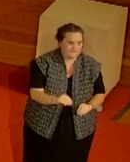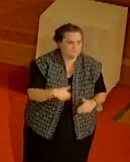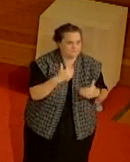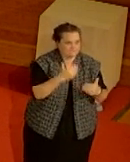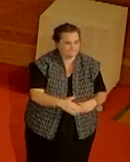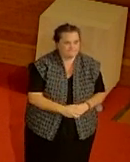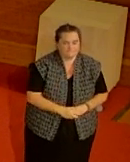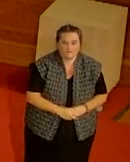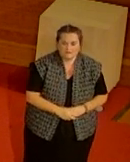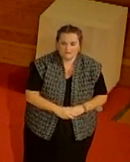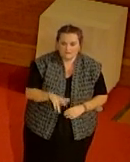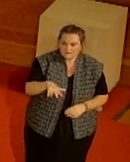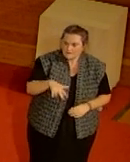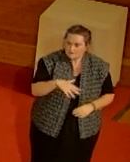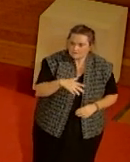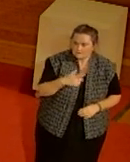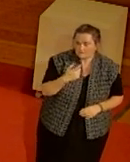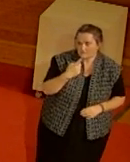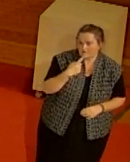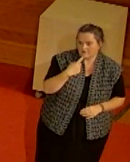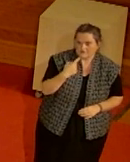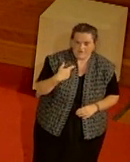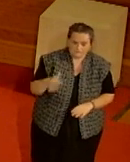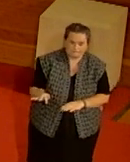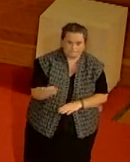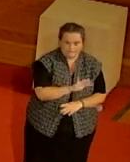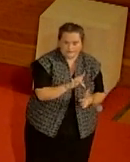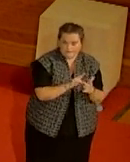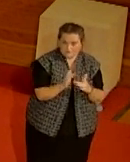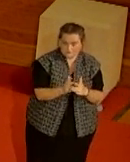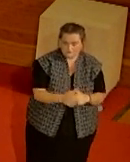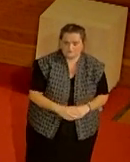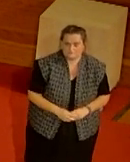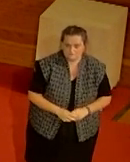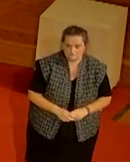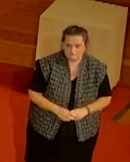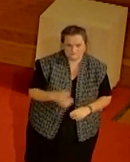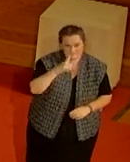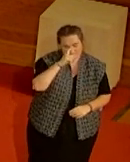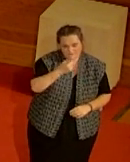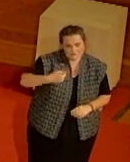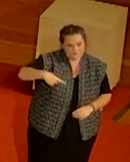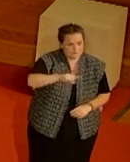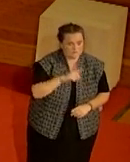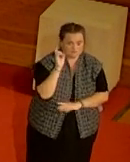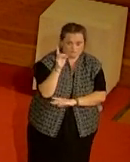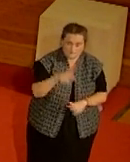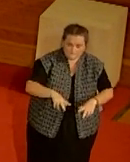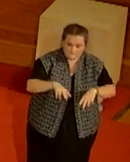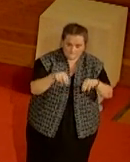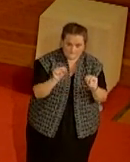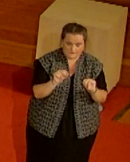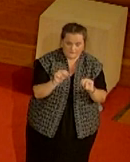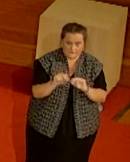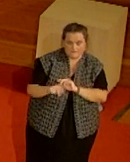bueno decía que simplemente voy a pasarle la palabra a Jesús Núñez recordarles que al finalizar la conferencia